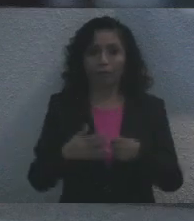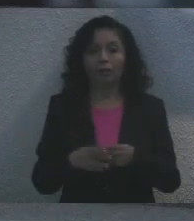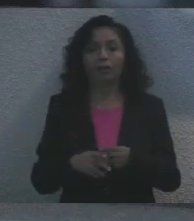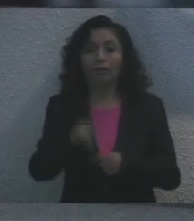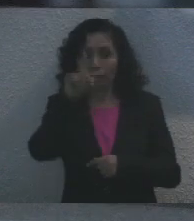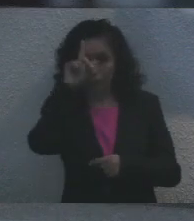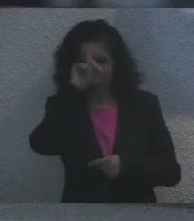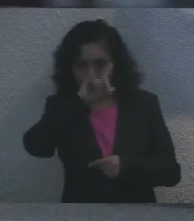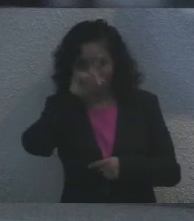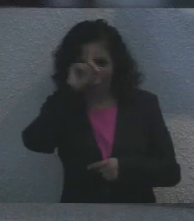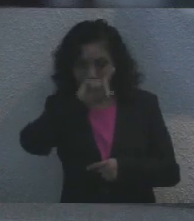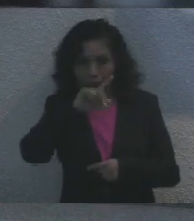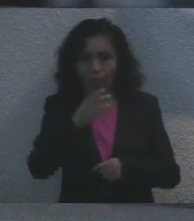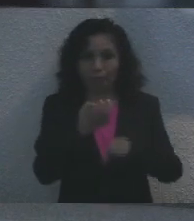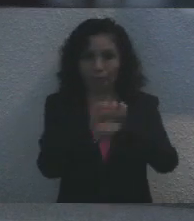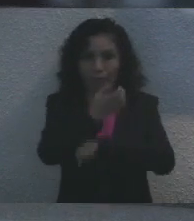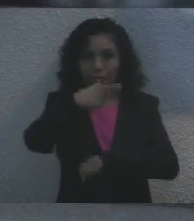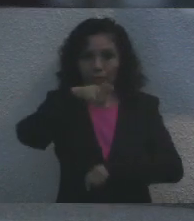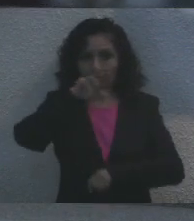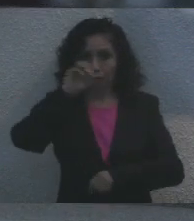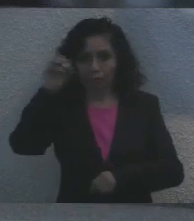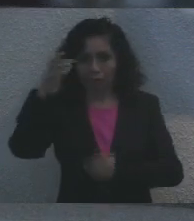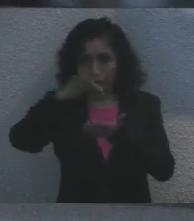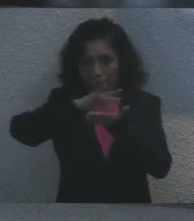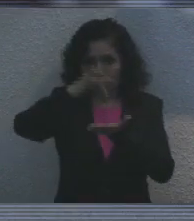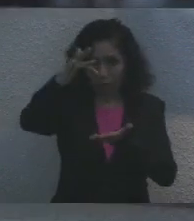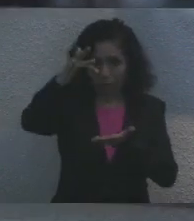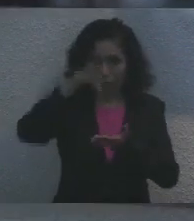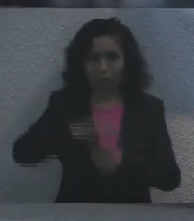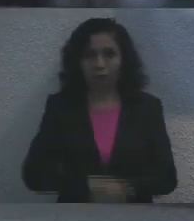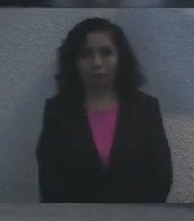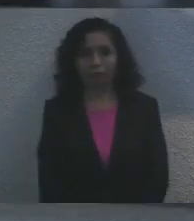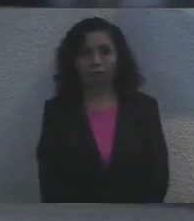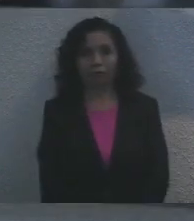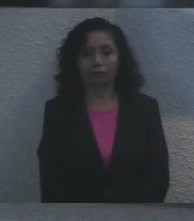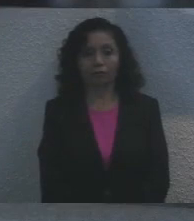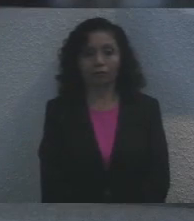Judicatura del Estado de Quintana Roo. Muchas gracias.